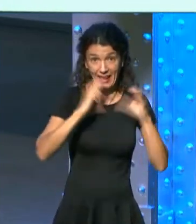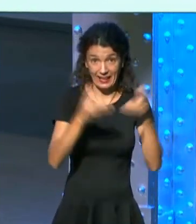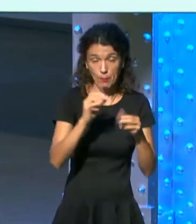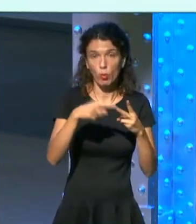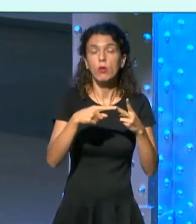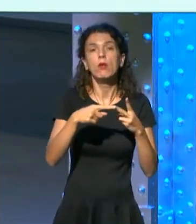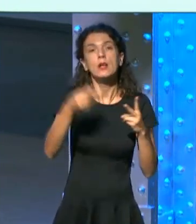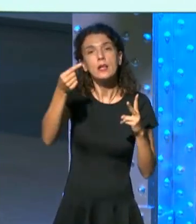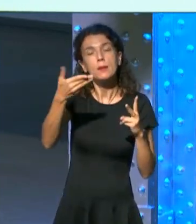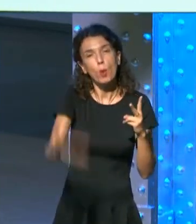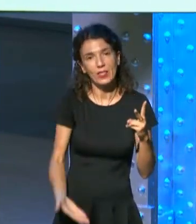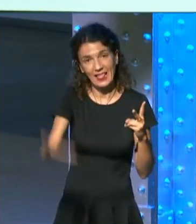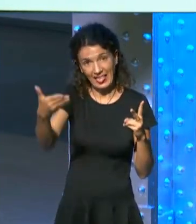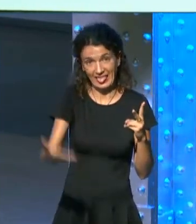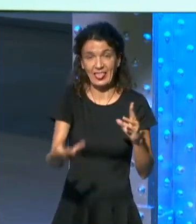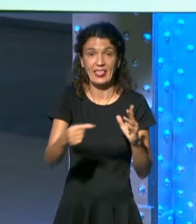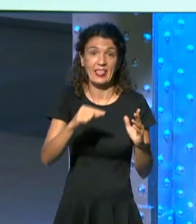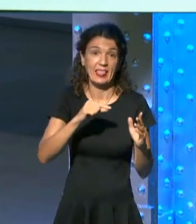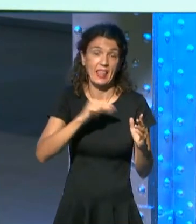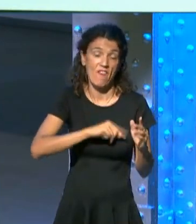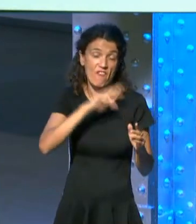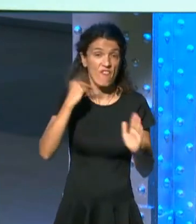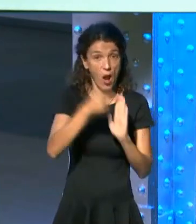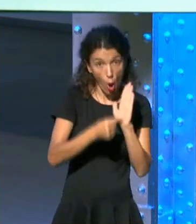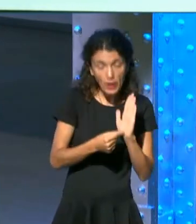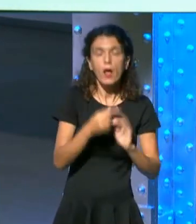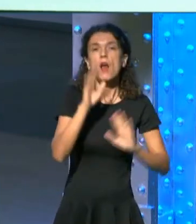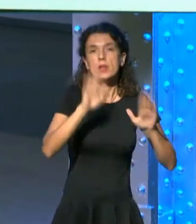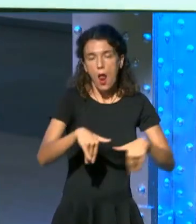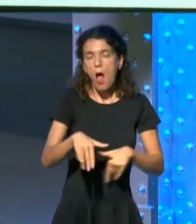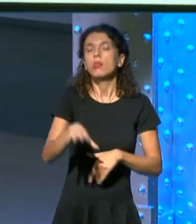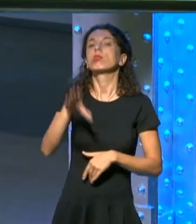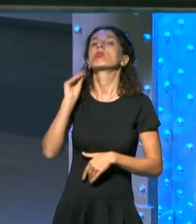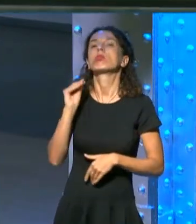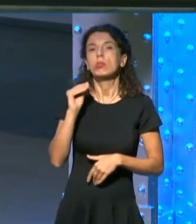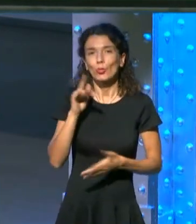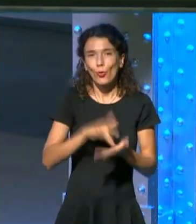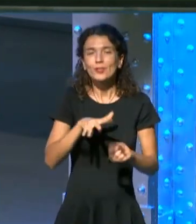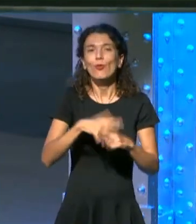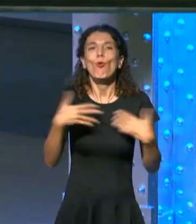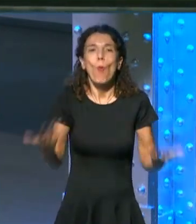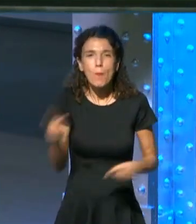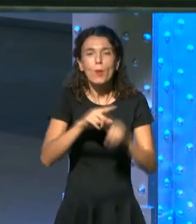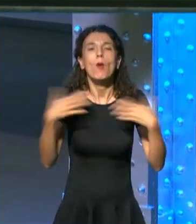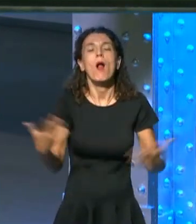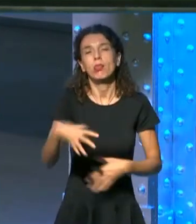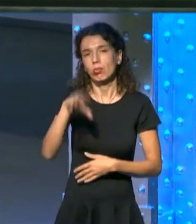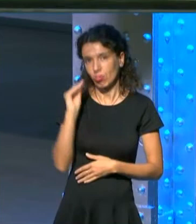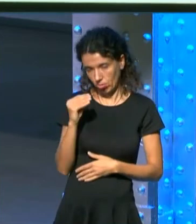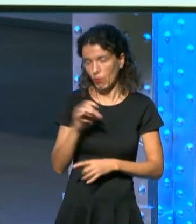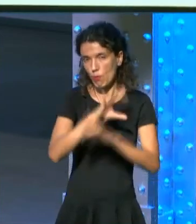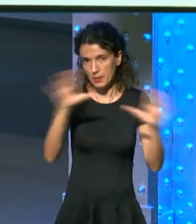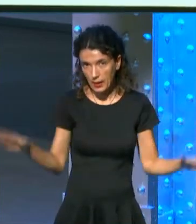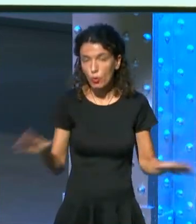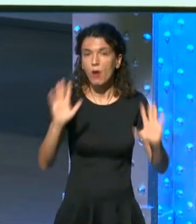y la importancia de los valores y los principios, empecé a entender qué es lo que estaba pasando. Y entonces me di cuenta